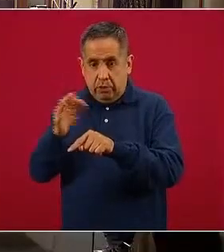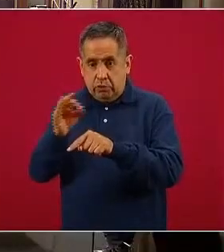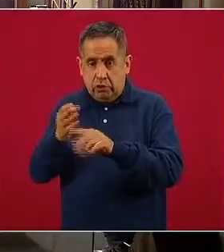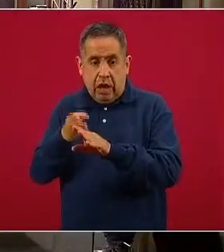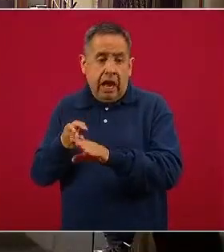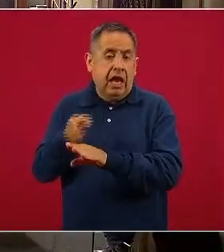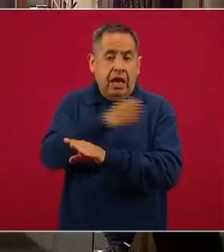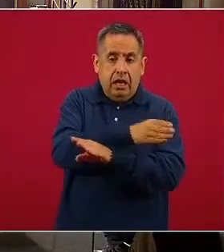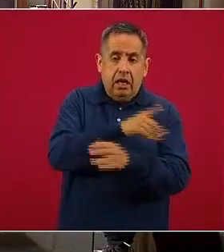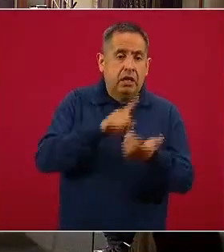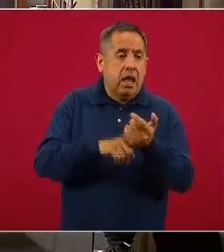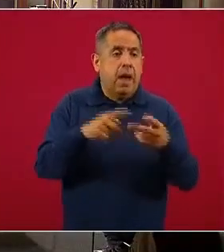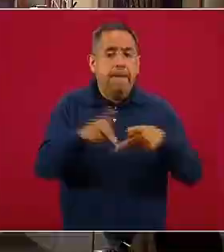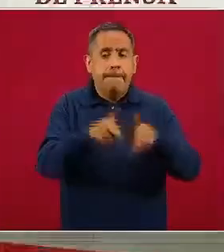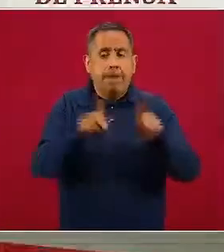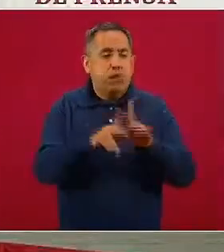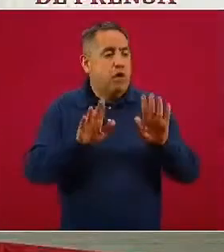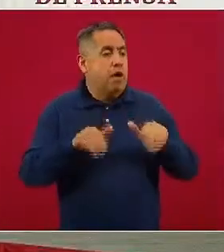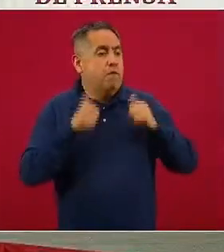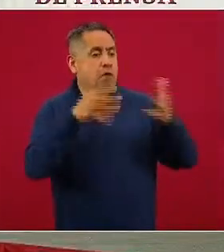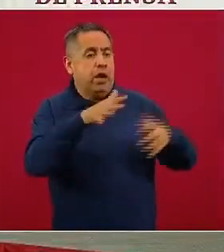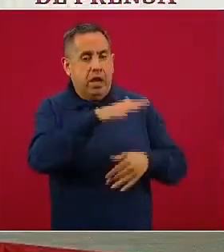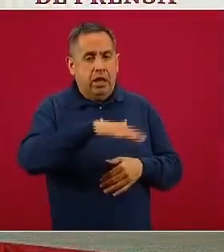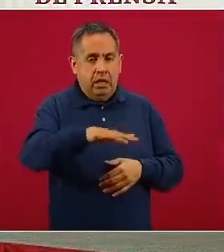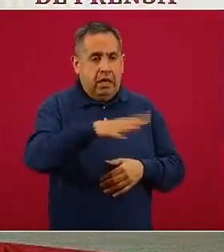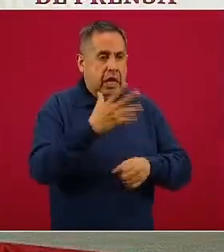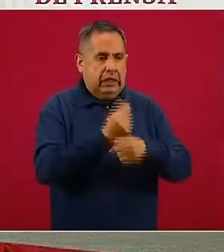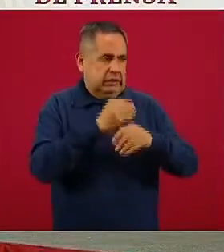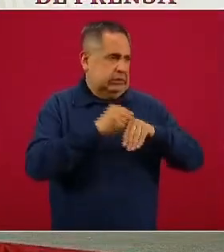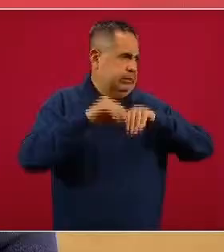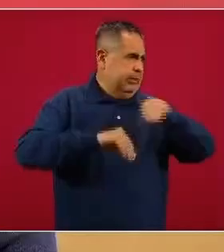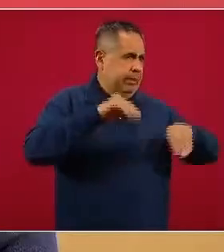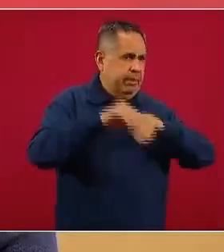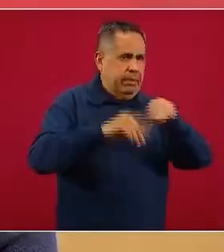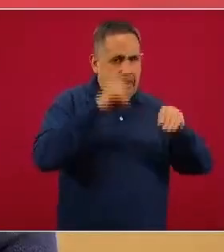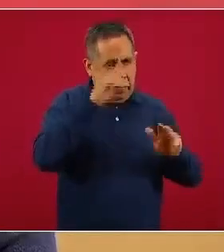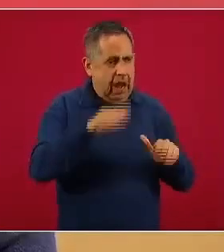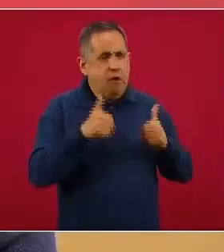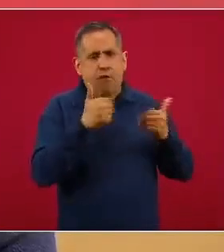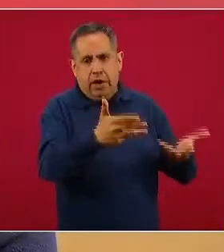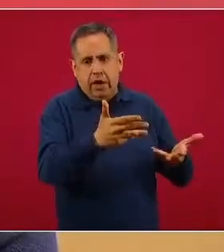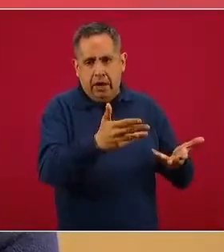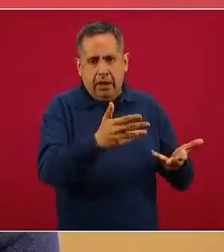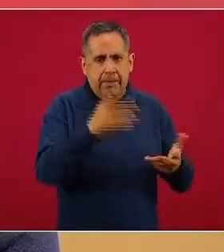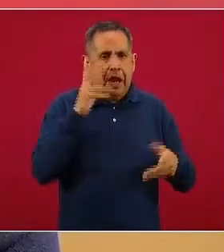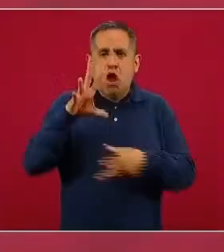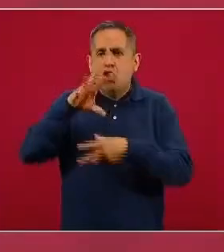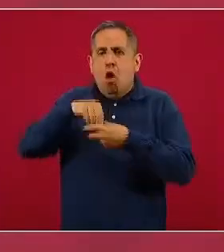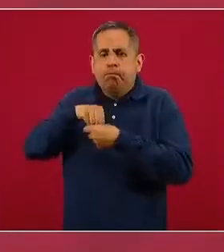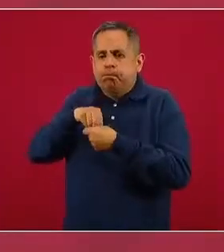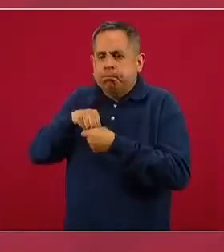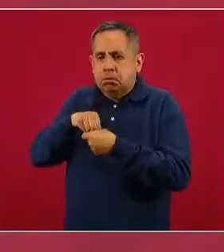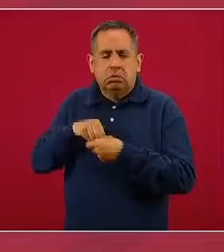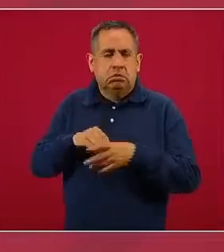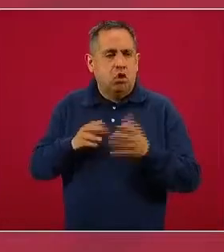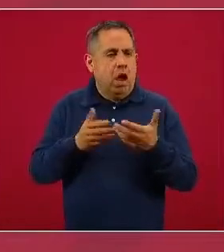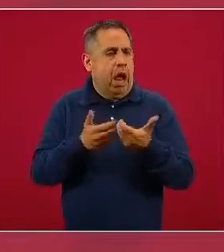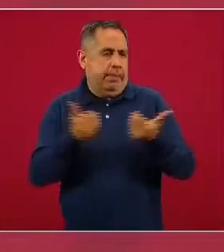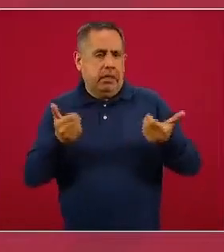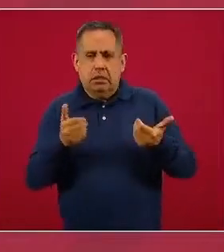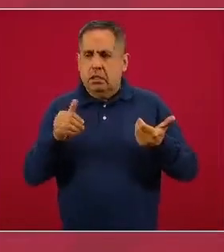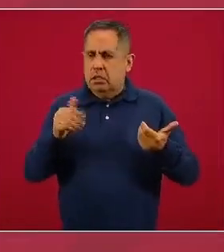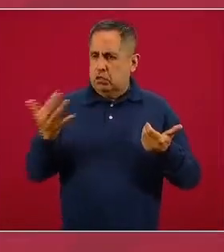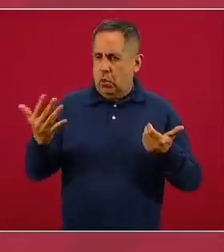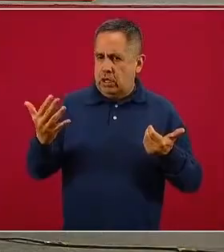mitad estaría en un patio exterior que estaba siendo o fue acondicionado para efectos de que se pudiera tener la presencia